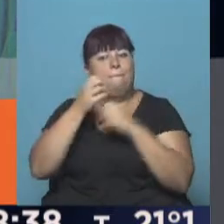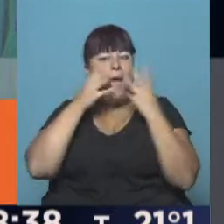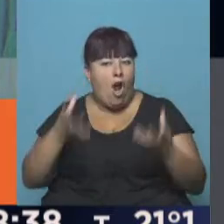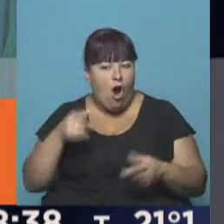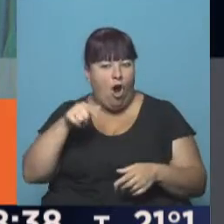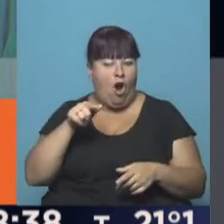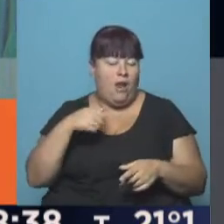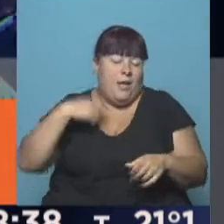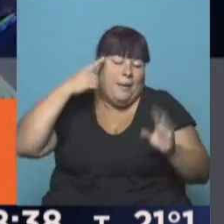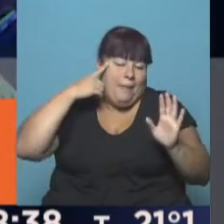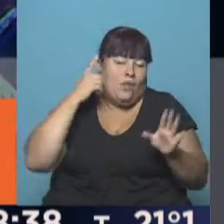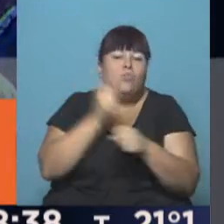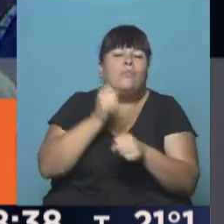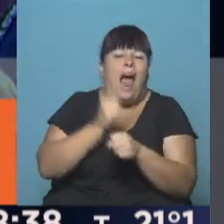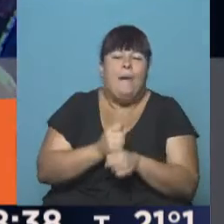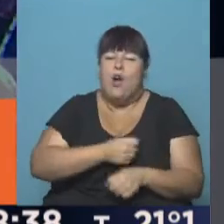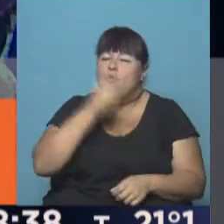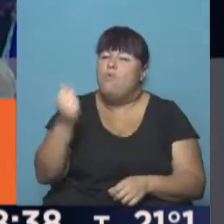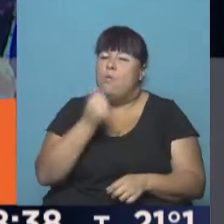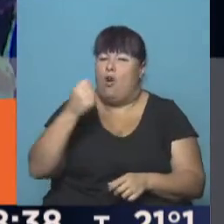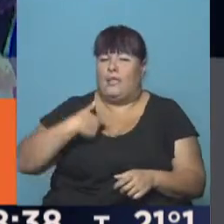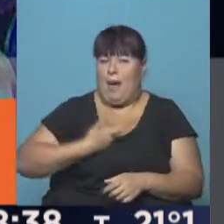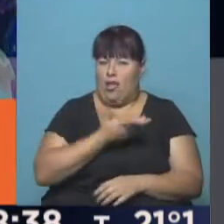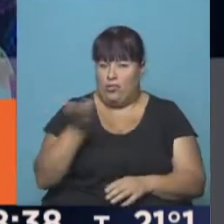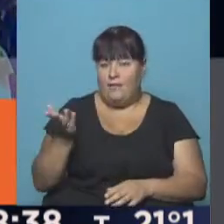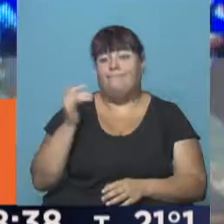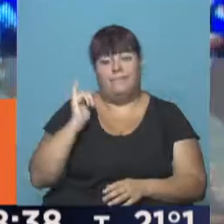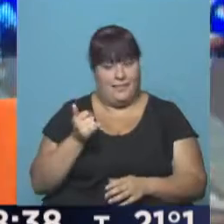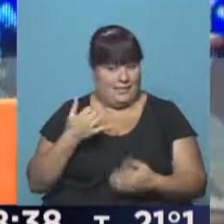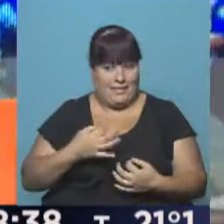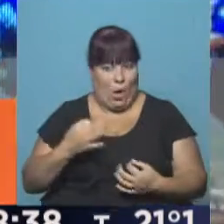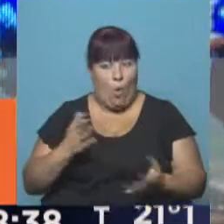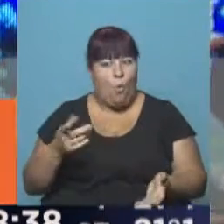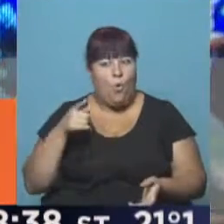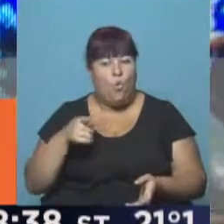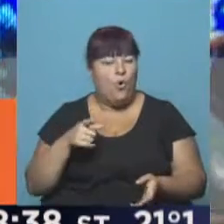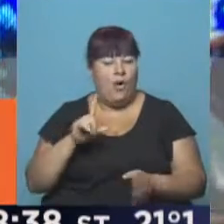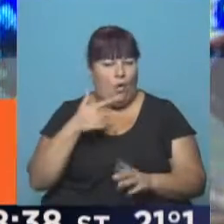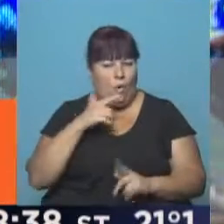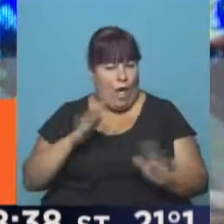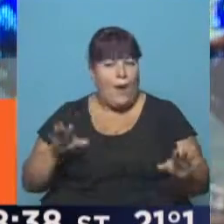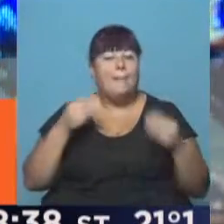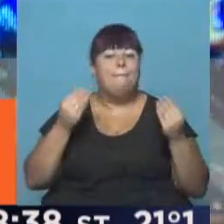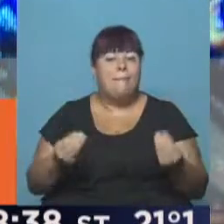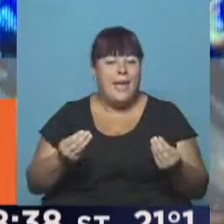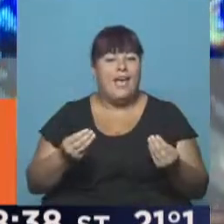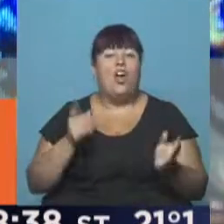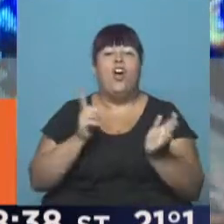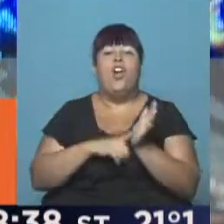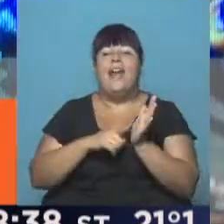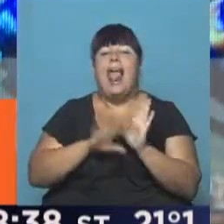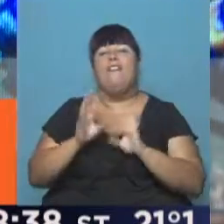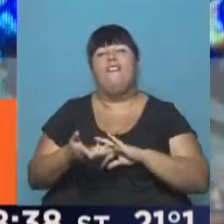me parecen una tarea que es fundamental para la sociedad si seguramente eso no cabe duda lo que pasa que las reglas de